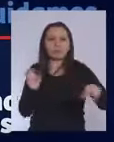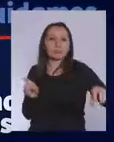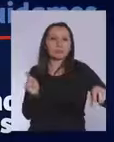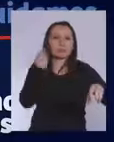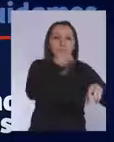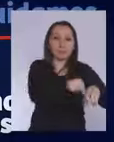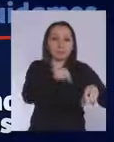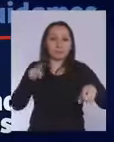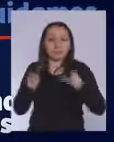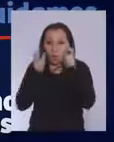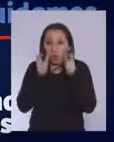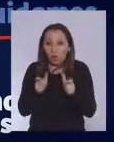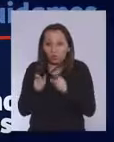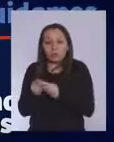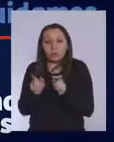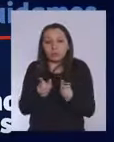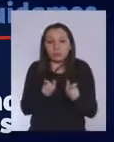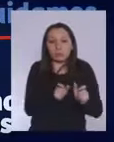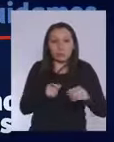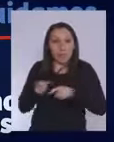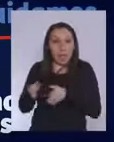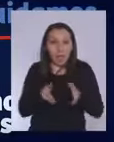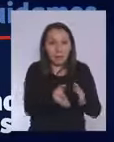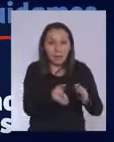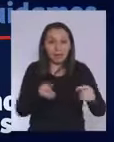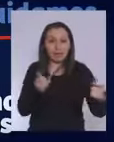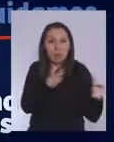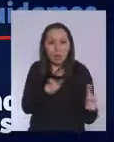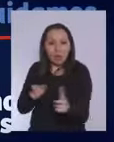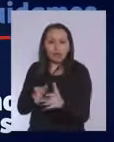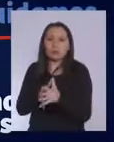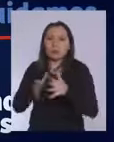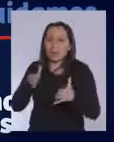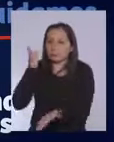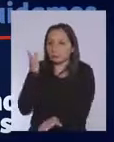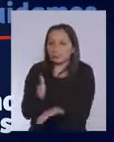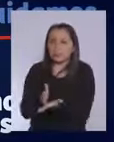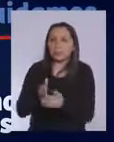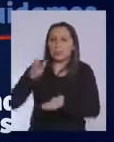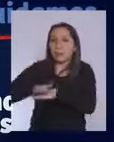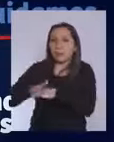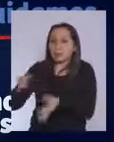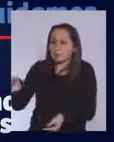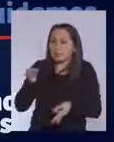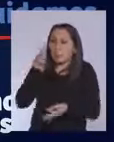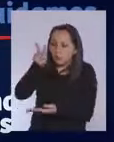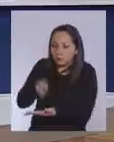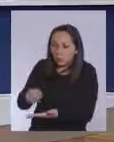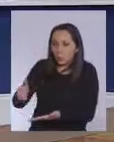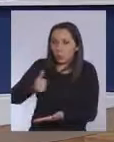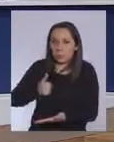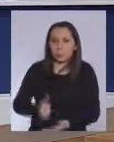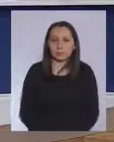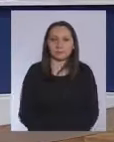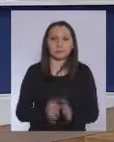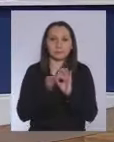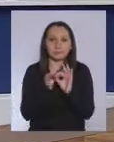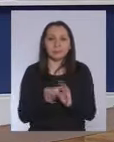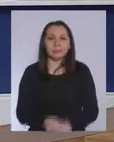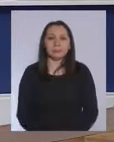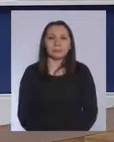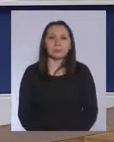la fiscalización que se va a realizar va a ser mucho más concreta en cuanto a los permisos que tienen que portar las personas gracias muchas